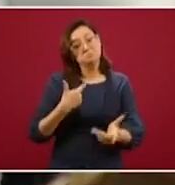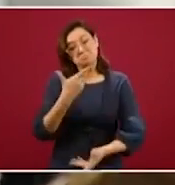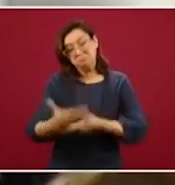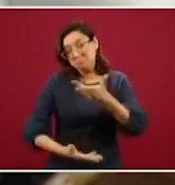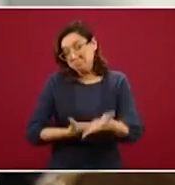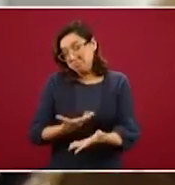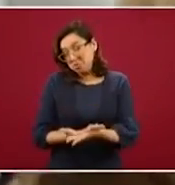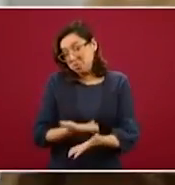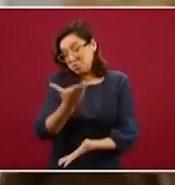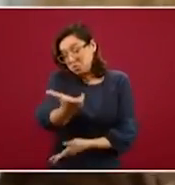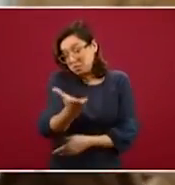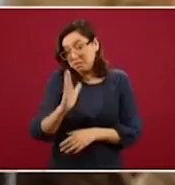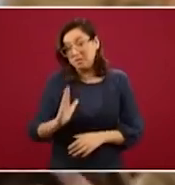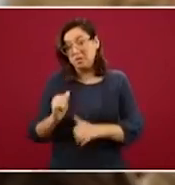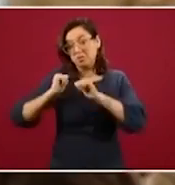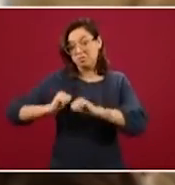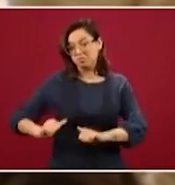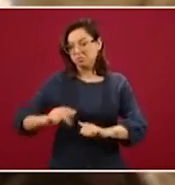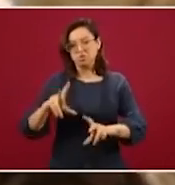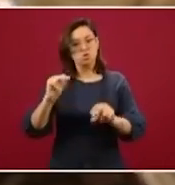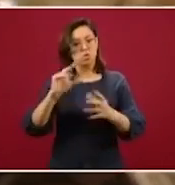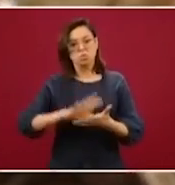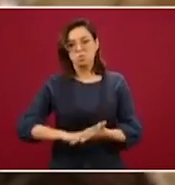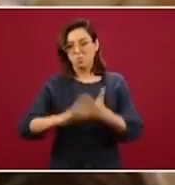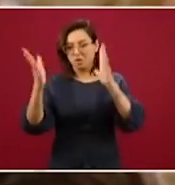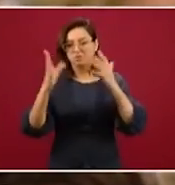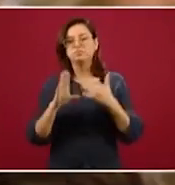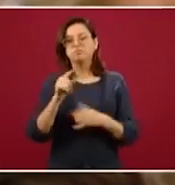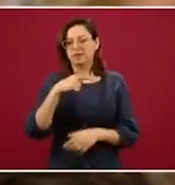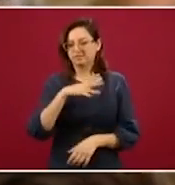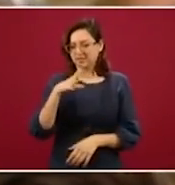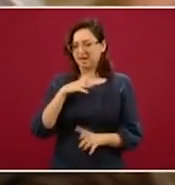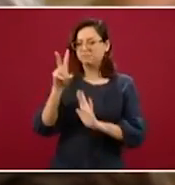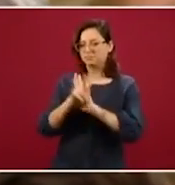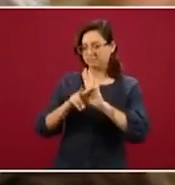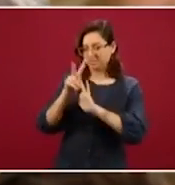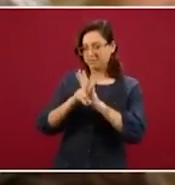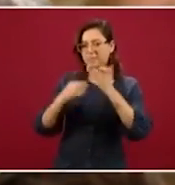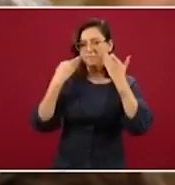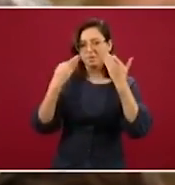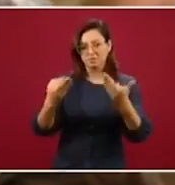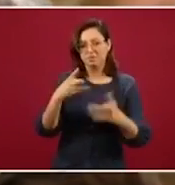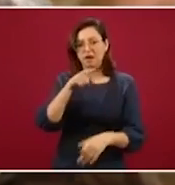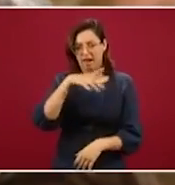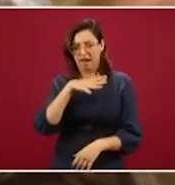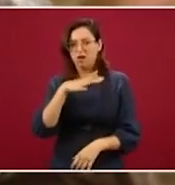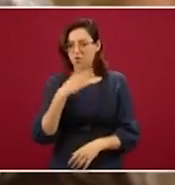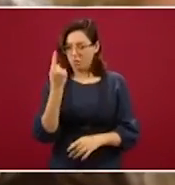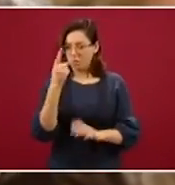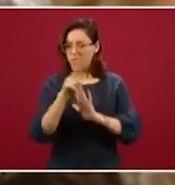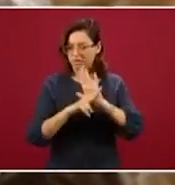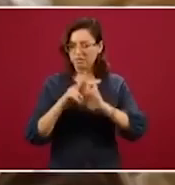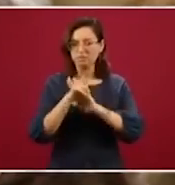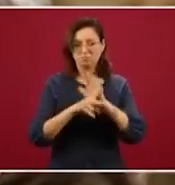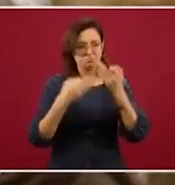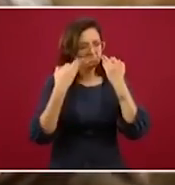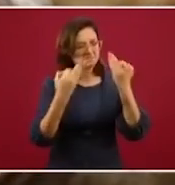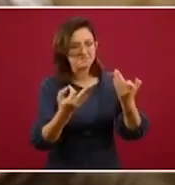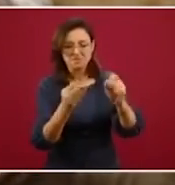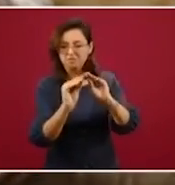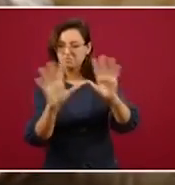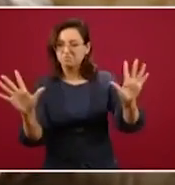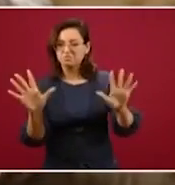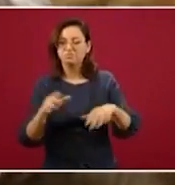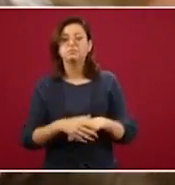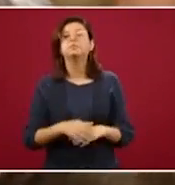autoridades. Usted lo ha dicho, no a la violencia. El video ahí está. Hay un video irrefutable.